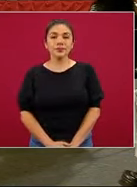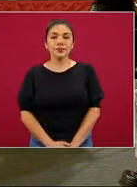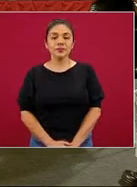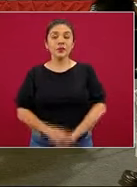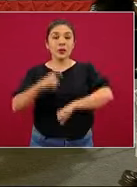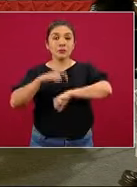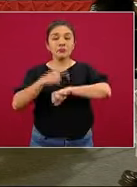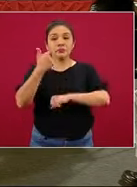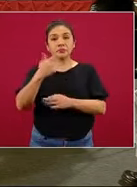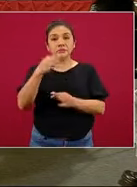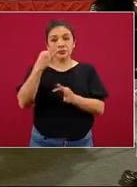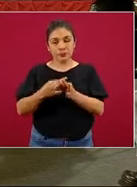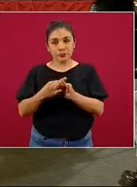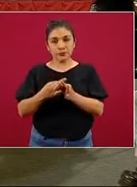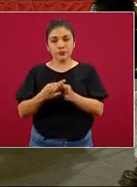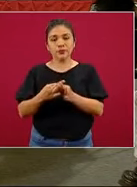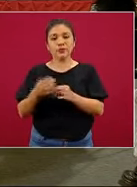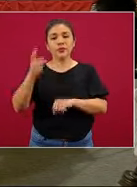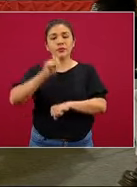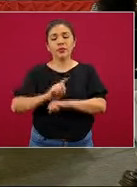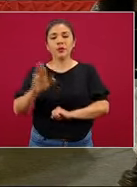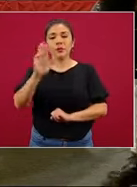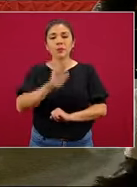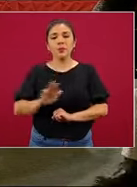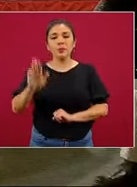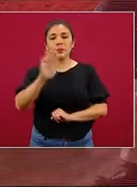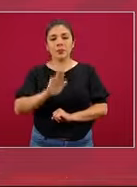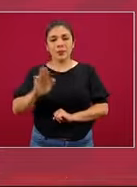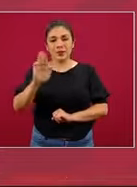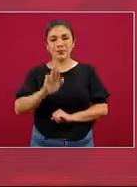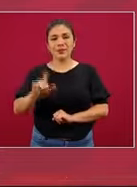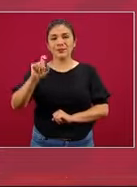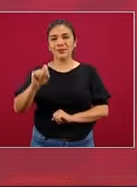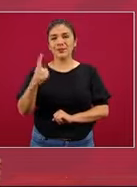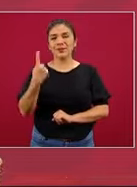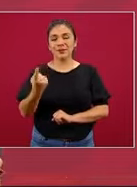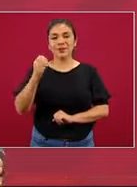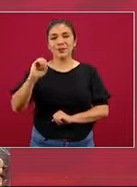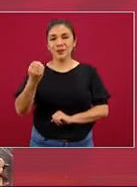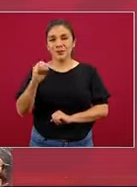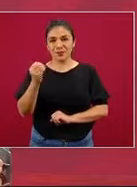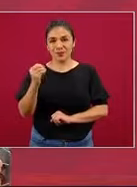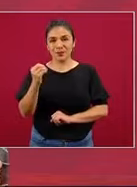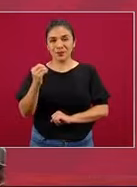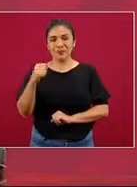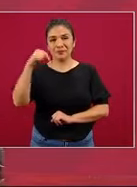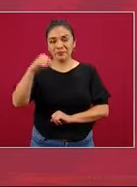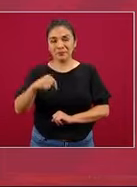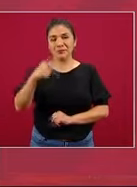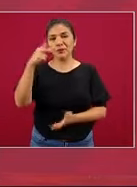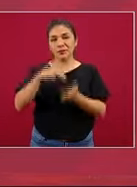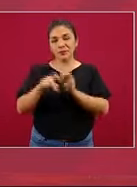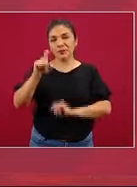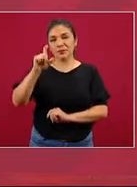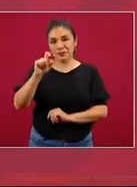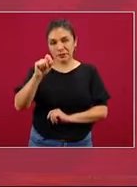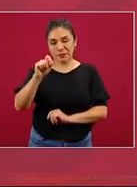Son las 19 horas en punto del miércoles 21 de octubre de